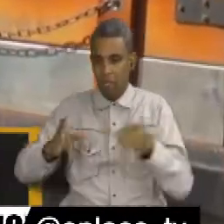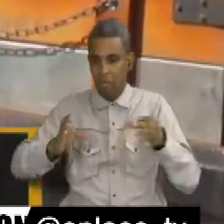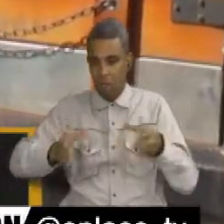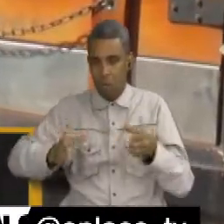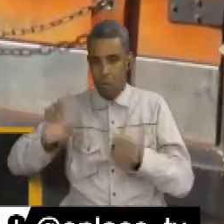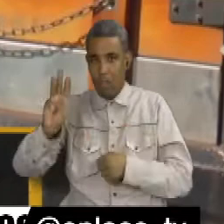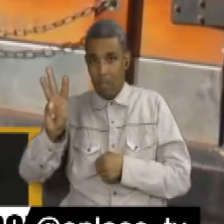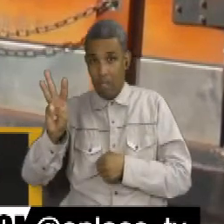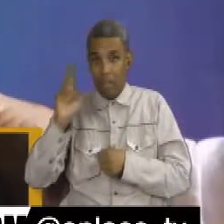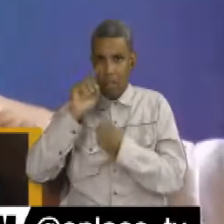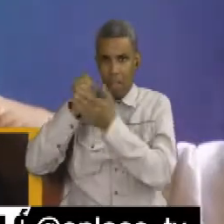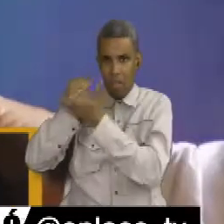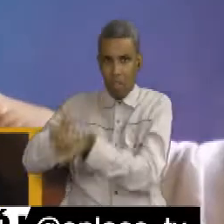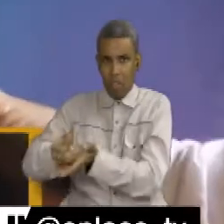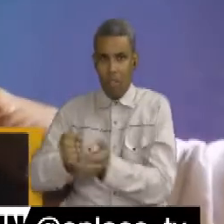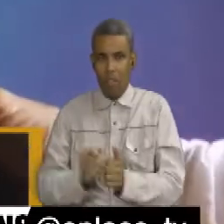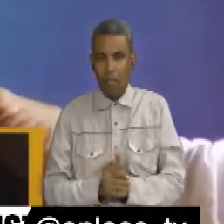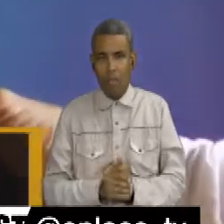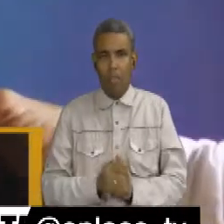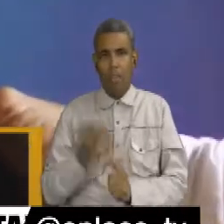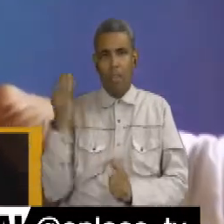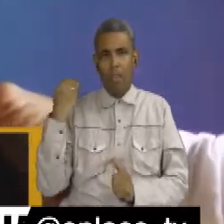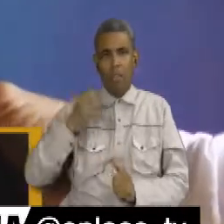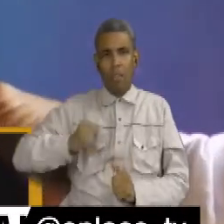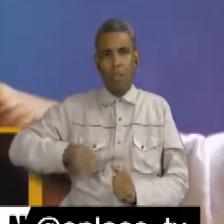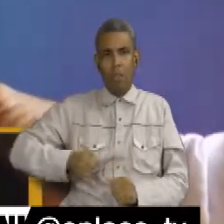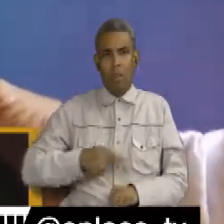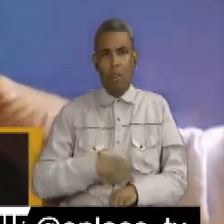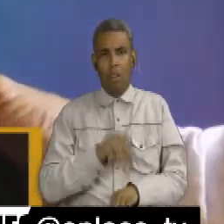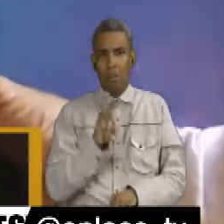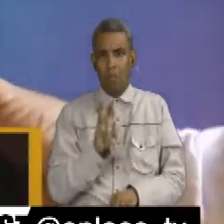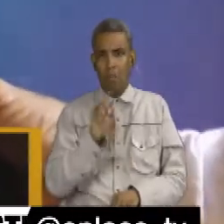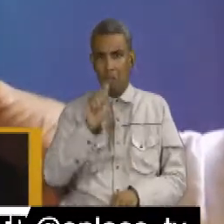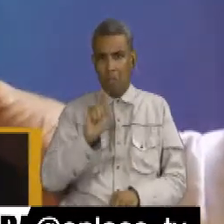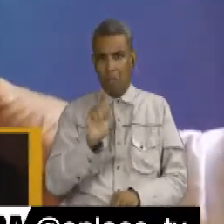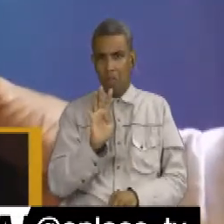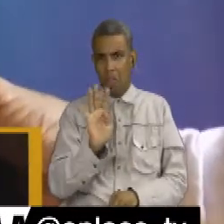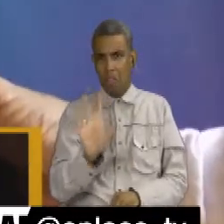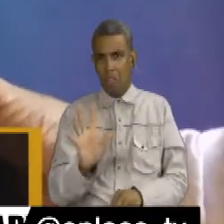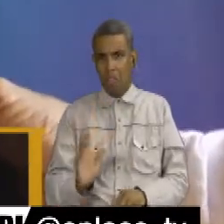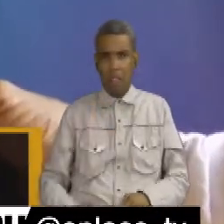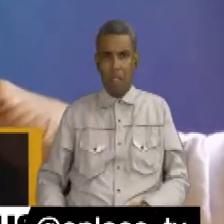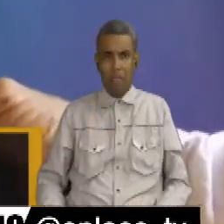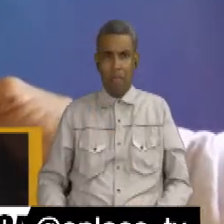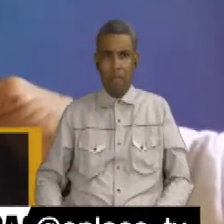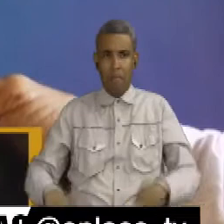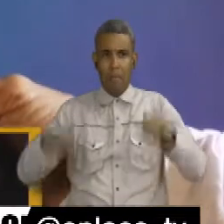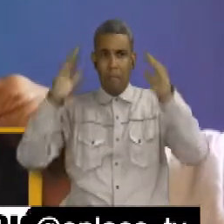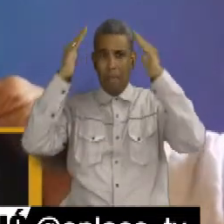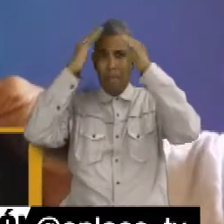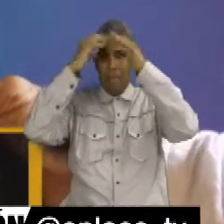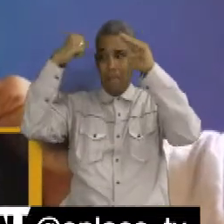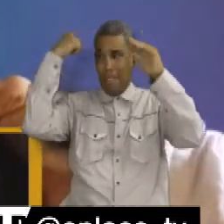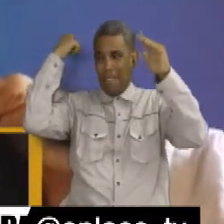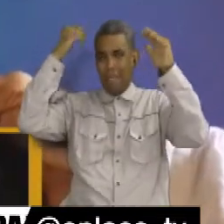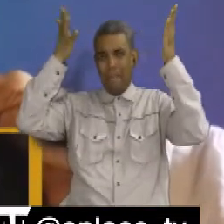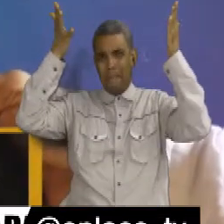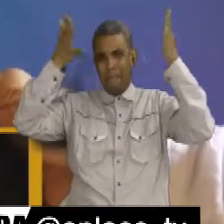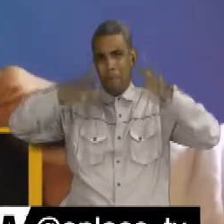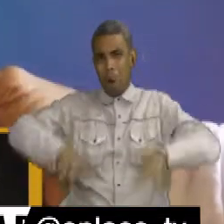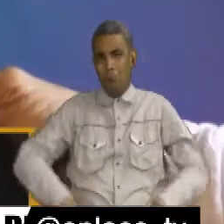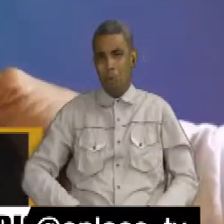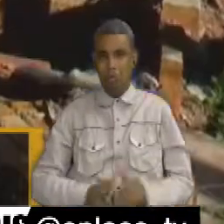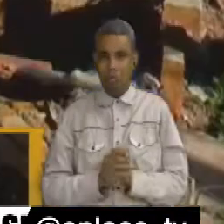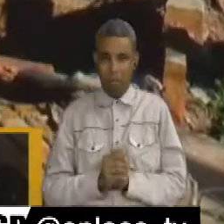El día 9 de mayo a las 8:45 de la noche, en medio del aguacero, se derrumbó toda la parte de atrás de la casa. Y